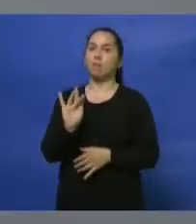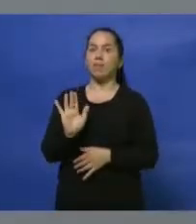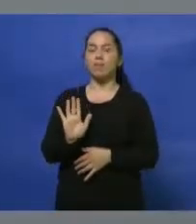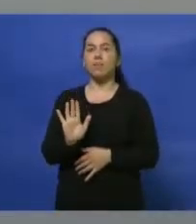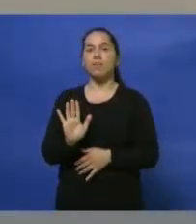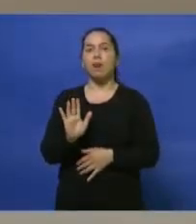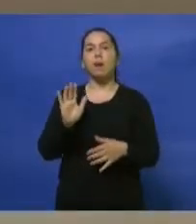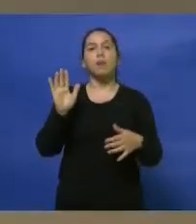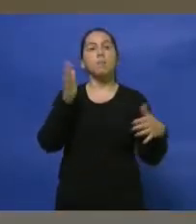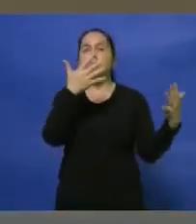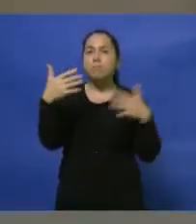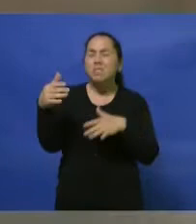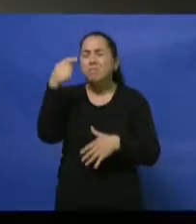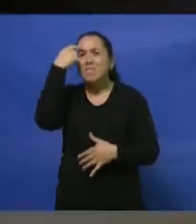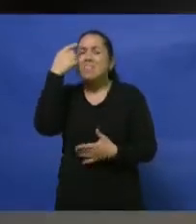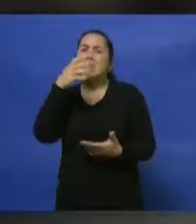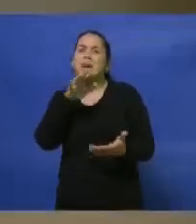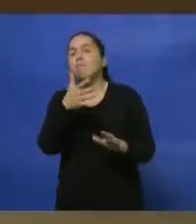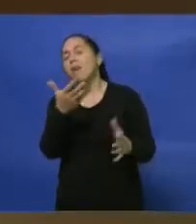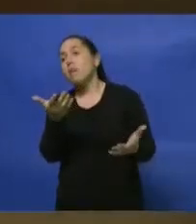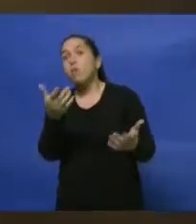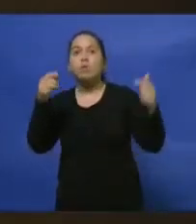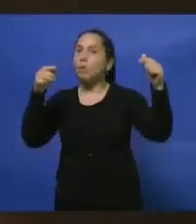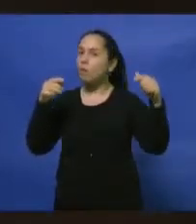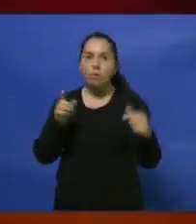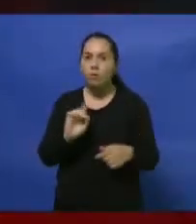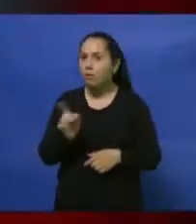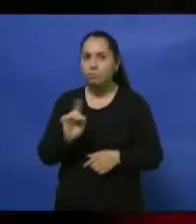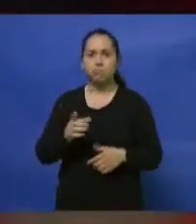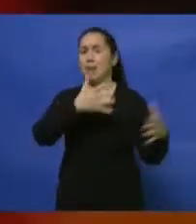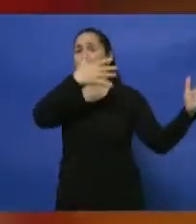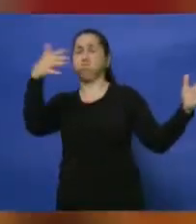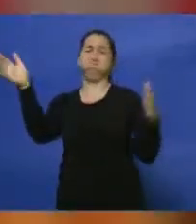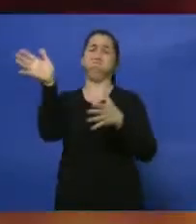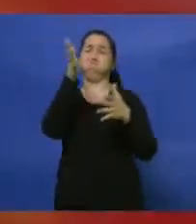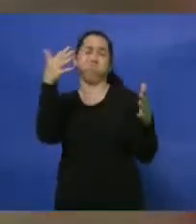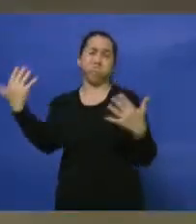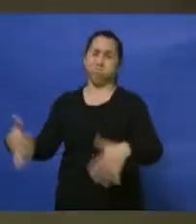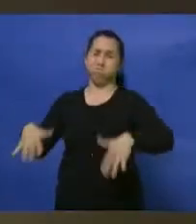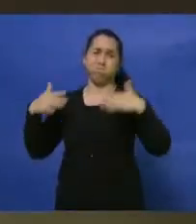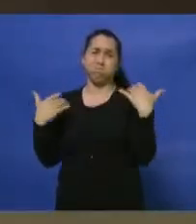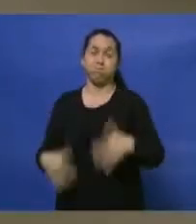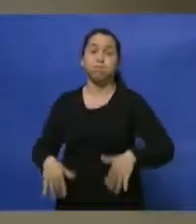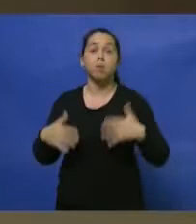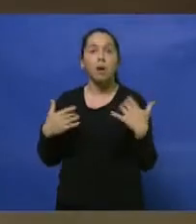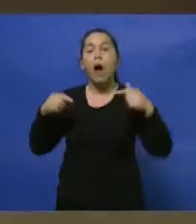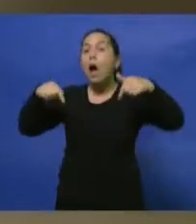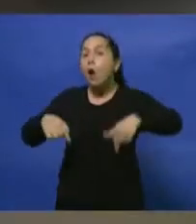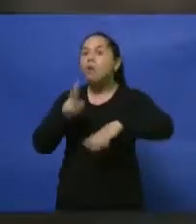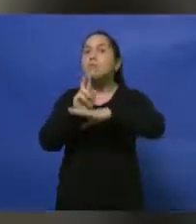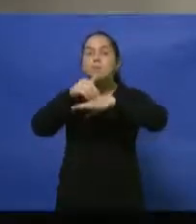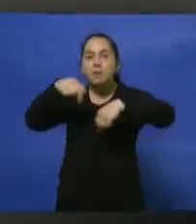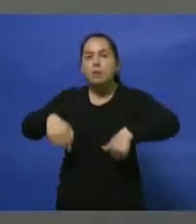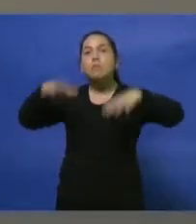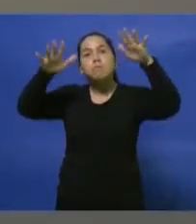del viento, pero no es para relativizarlo. Esto fue una tormenta de viento, literalmente. Ahora está lloviendo, seguramente si sos de Villa María lo sabés, llueve en Villanueva,